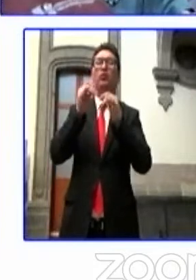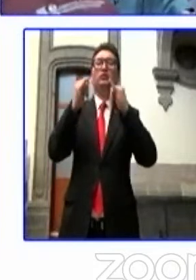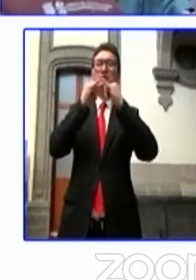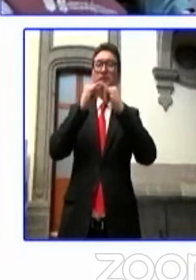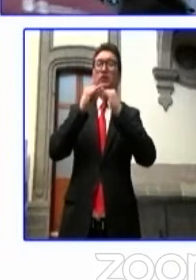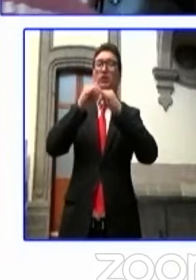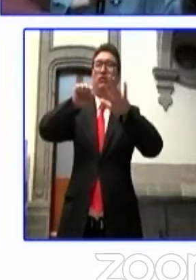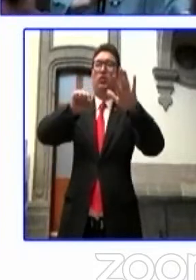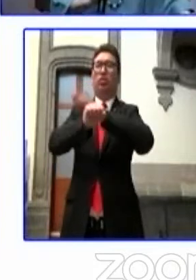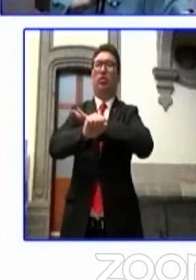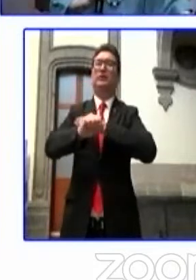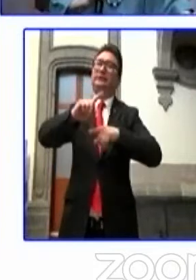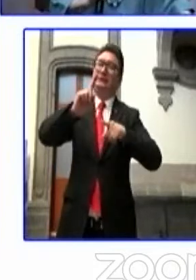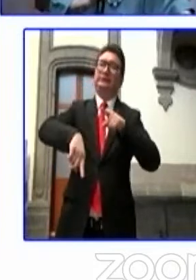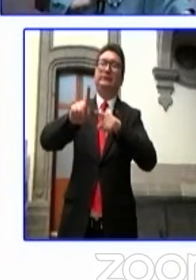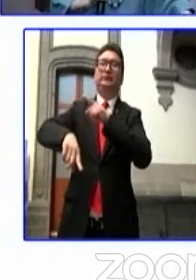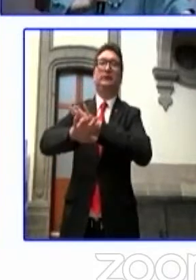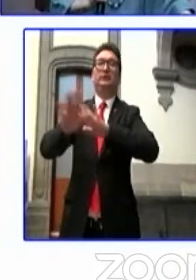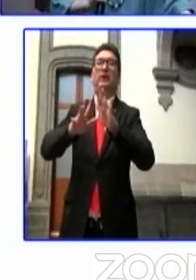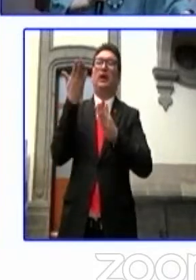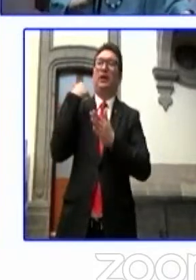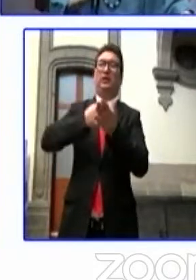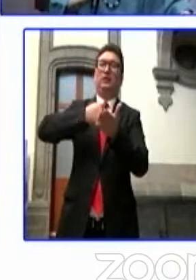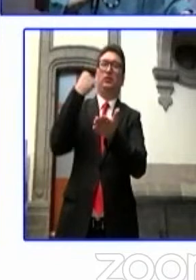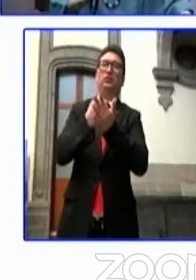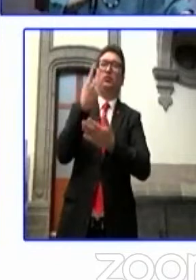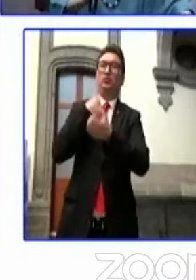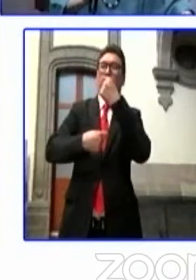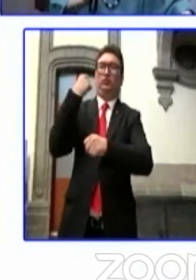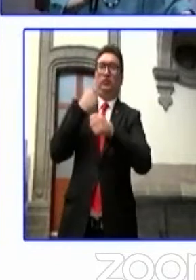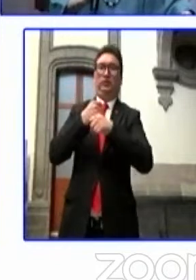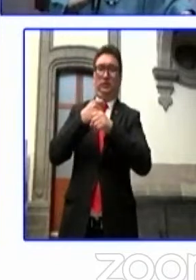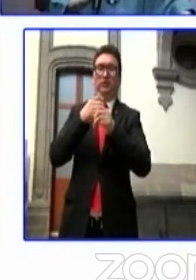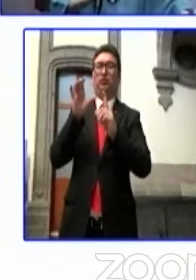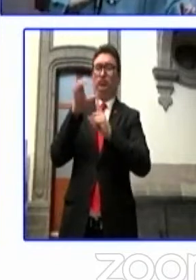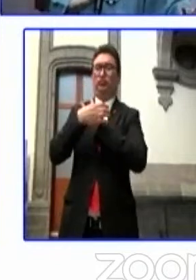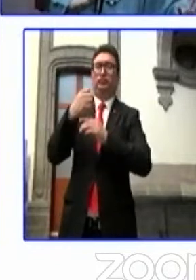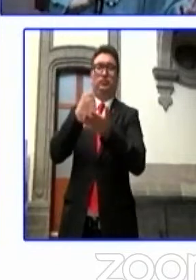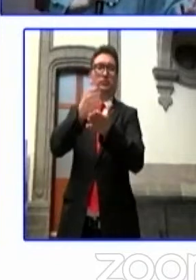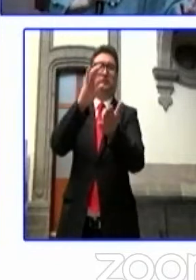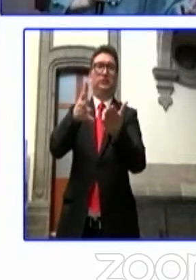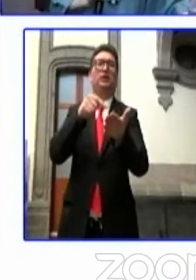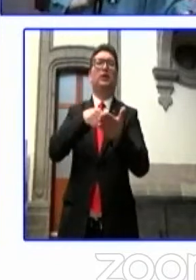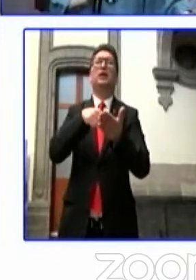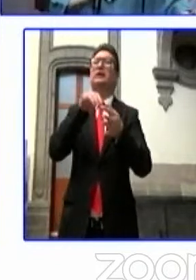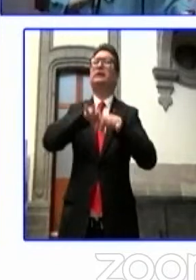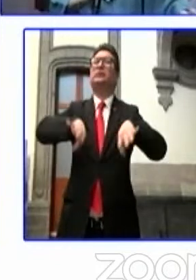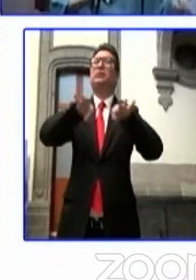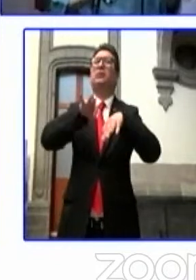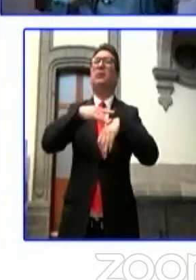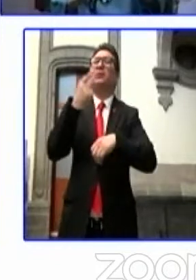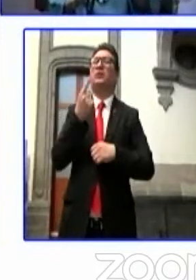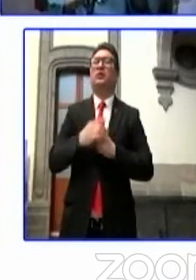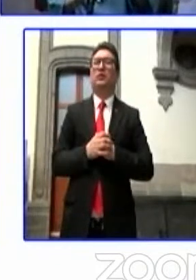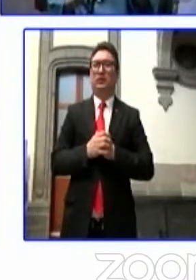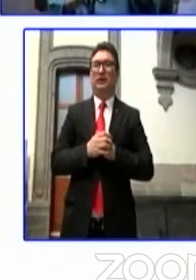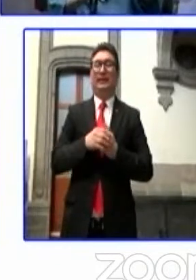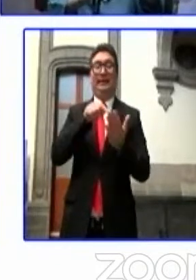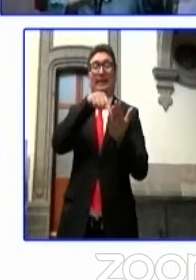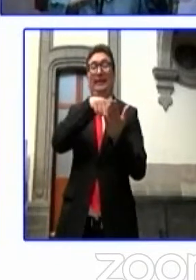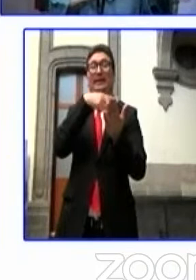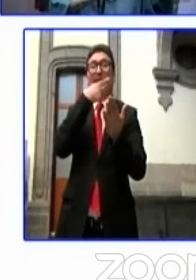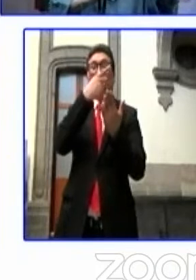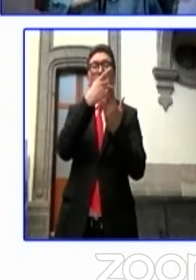desinstitucionalización que también se aprobaron el año pasado en el comité. ¿Por qué son importantes? Porque se refieren